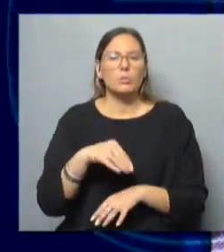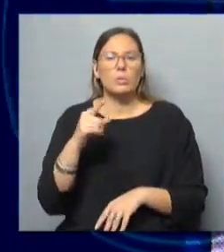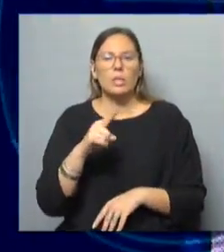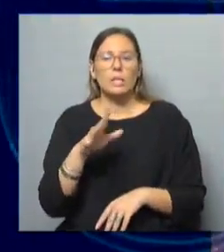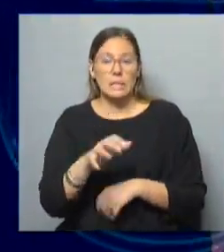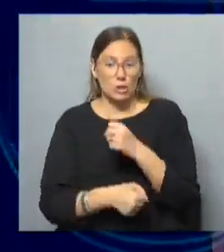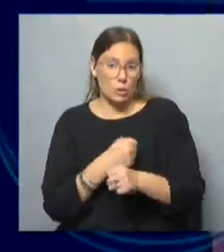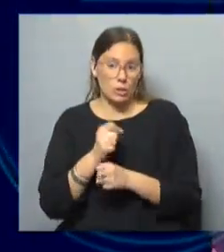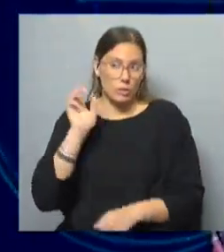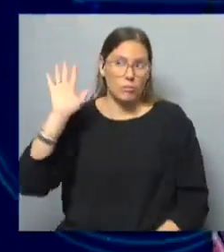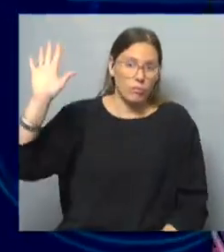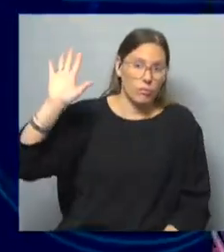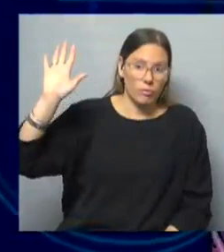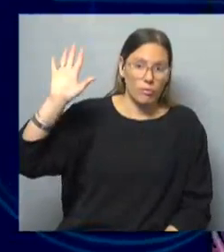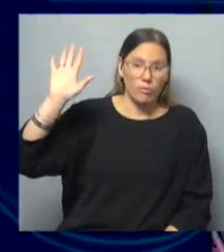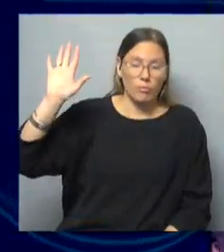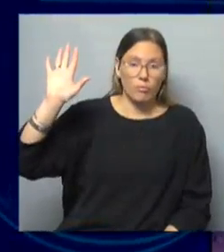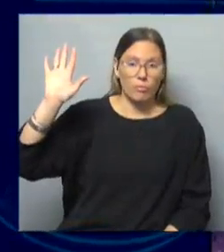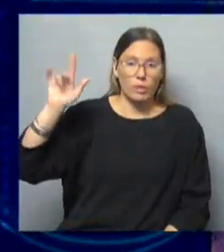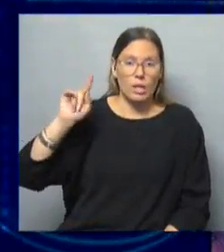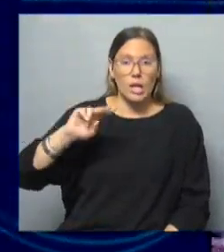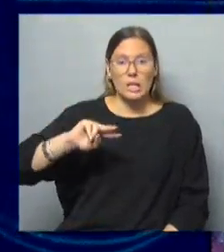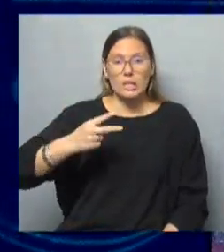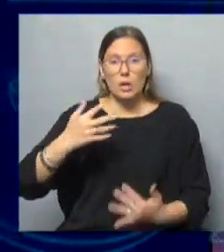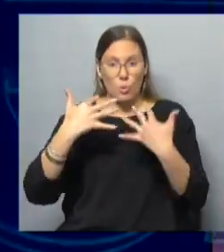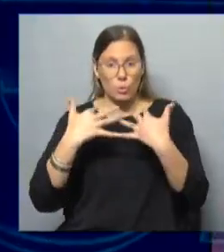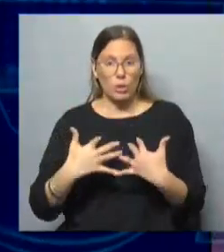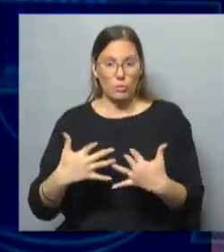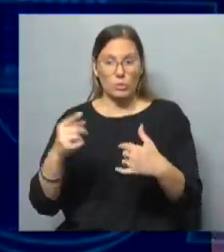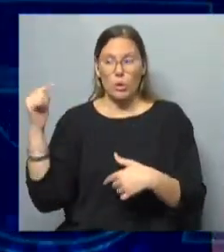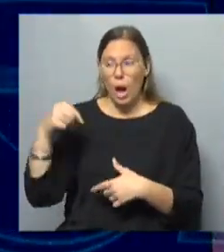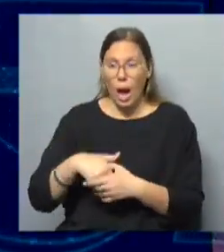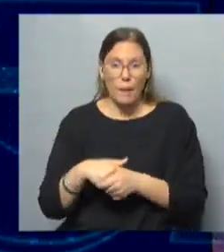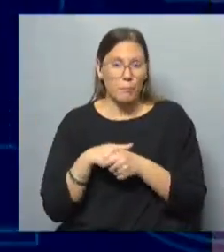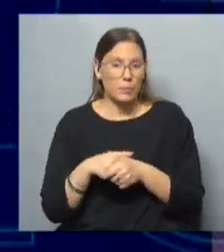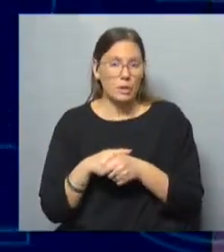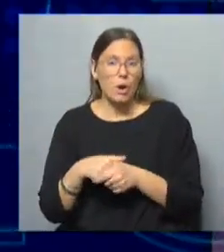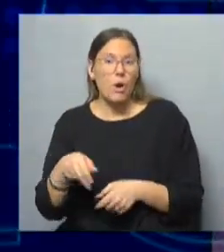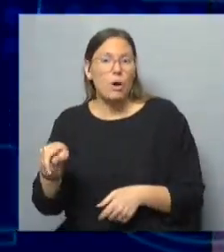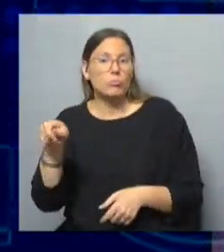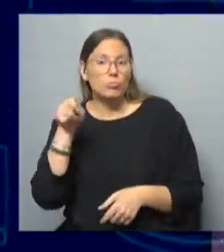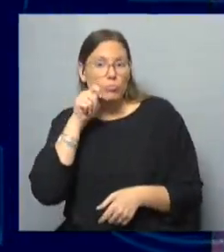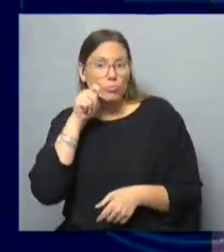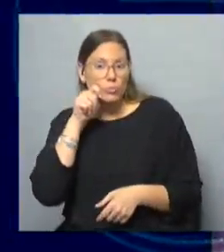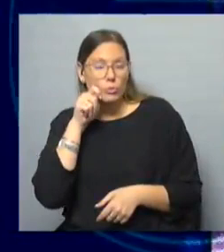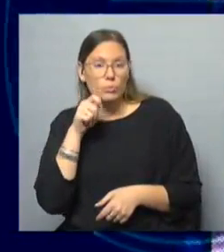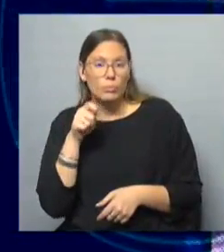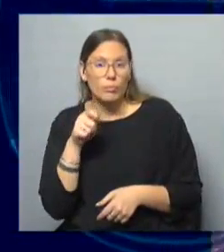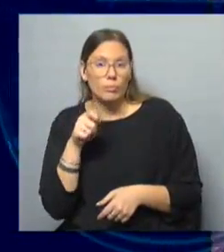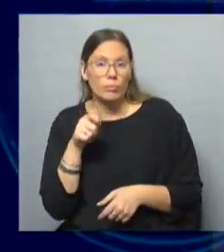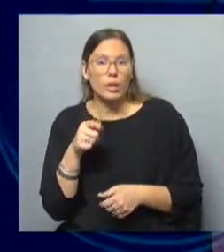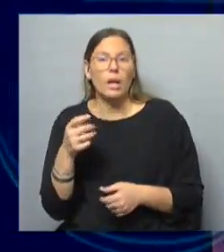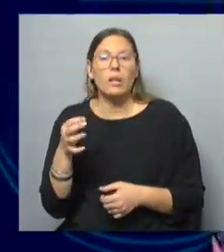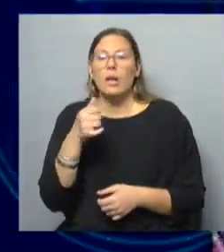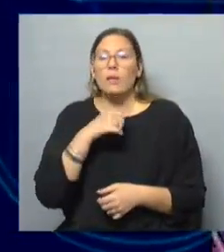5 años. Digo, en la segunda función viene un amigo, como siempre pasa, a saludar al camarín en el viejo Teatro de